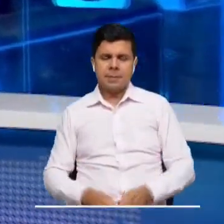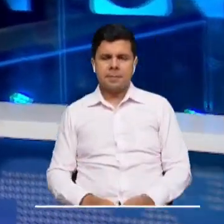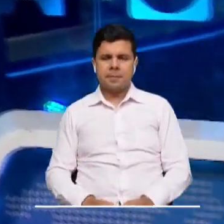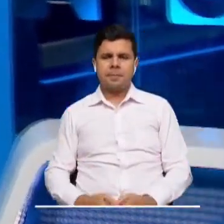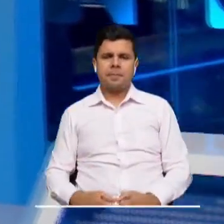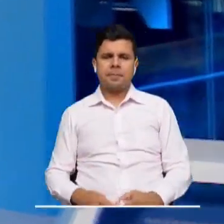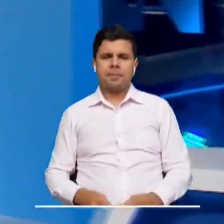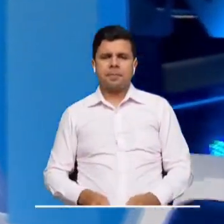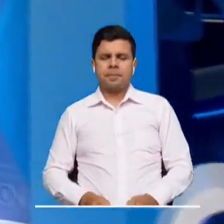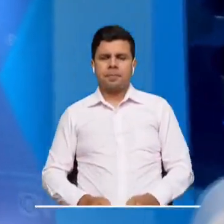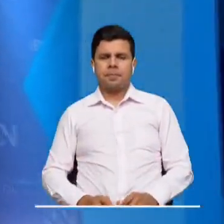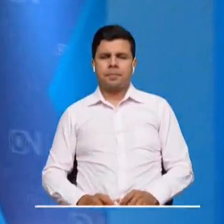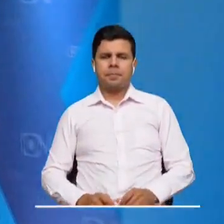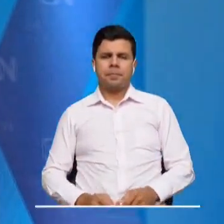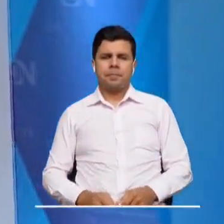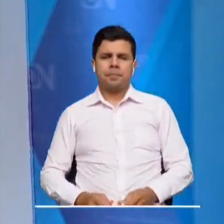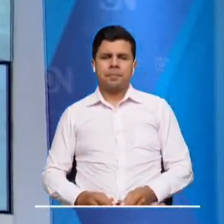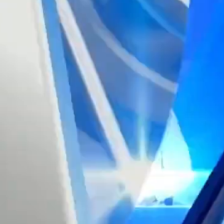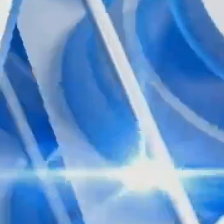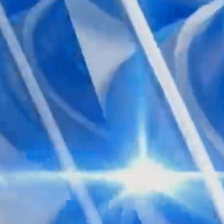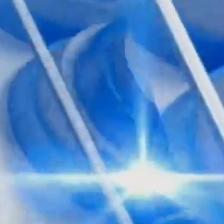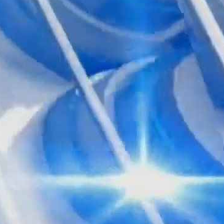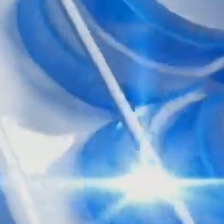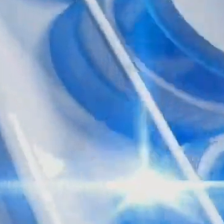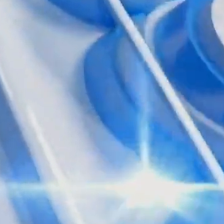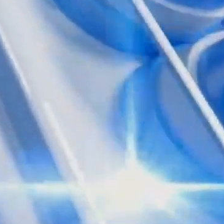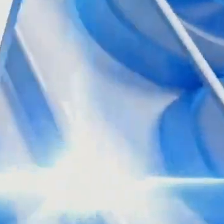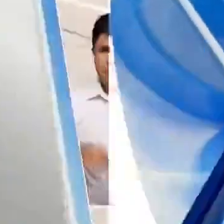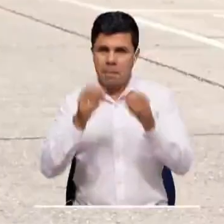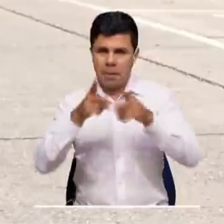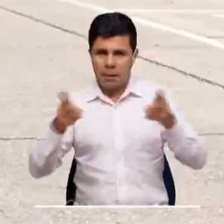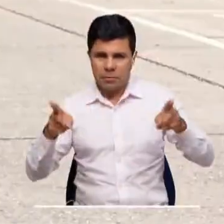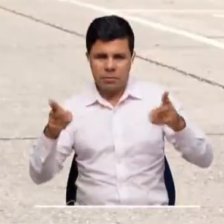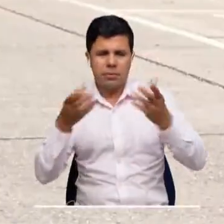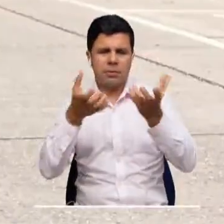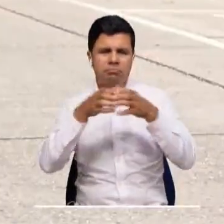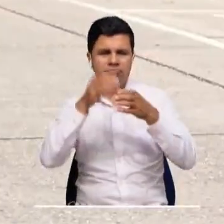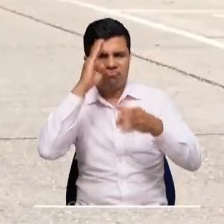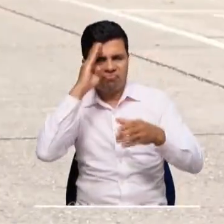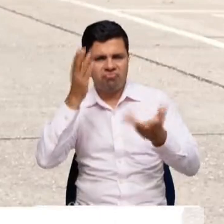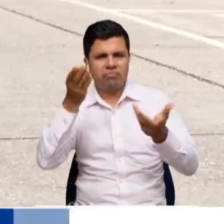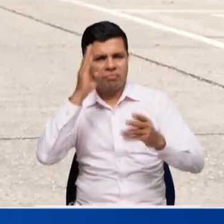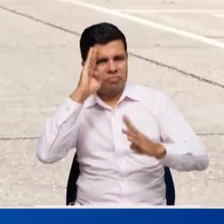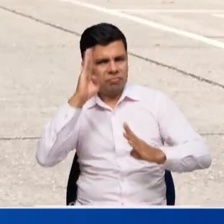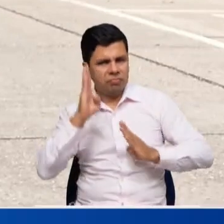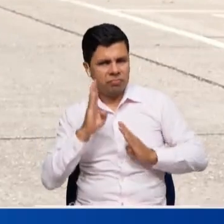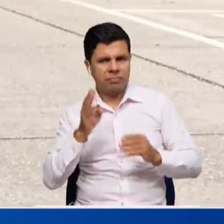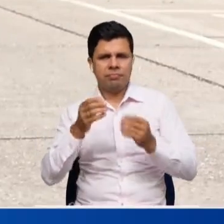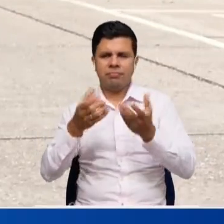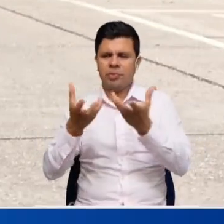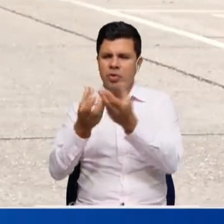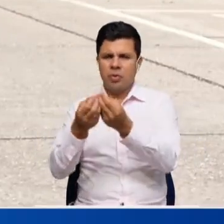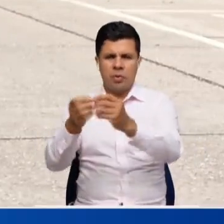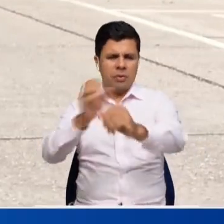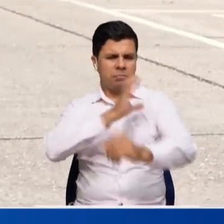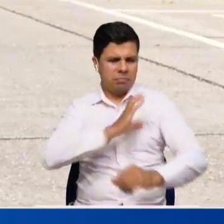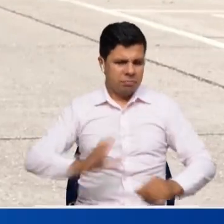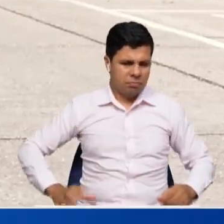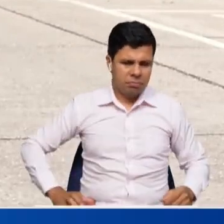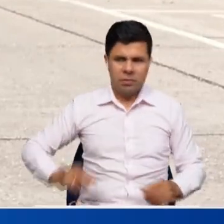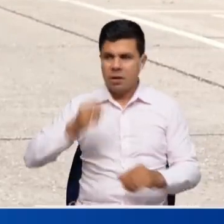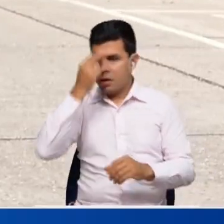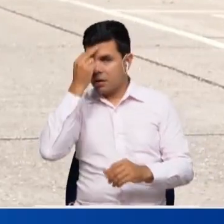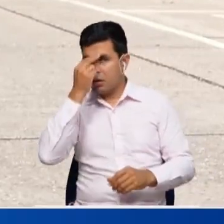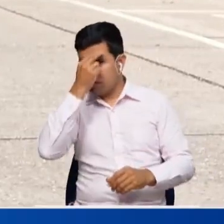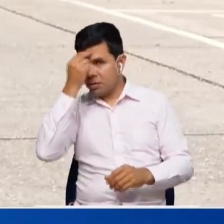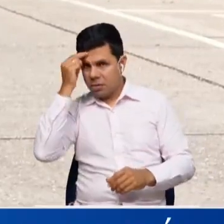con la unión de organizaciones sociales, diferentes gremios, autoridades civiles y militares, las iglesias católicas y cristiana, se inició en